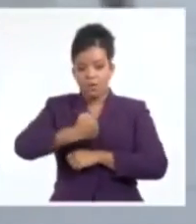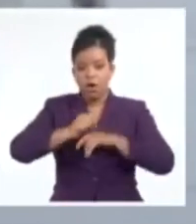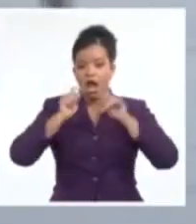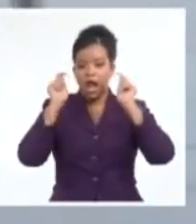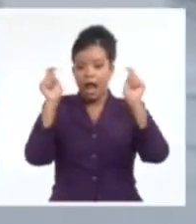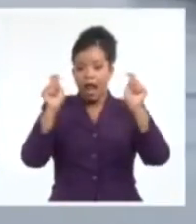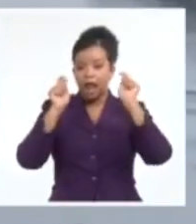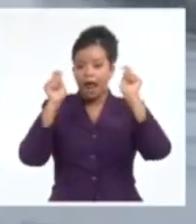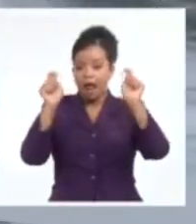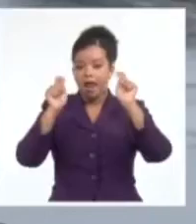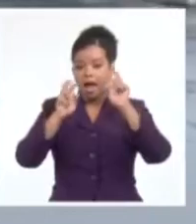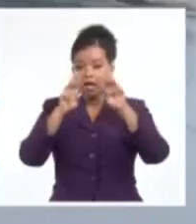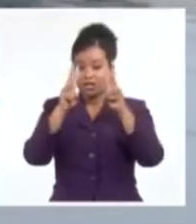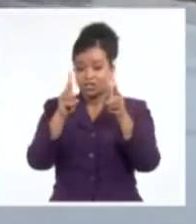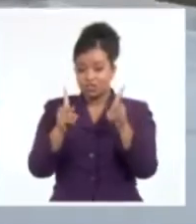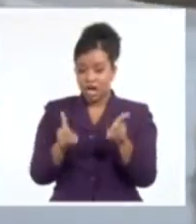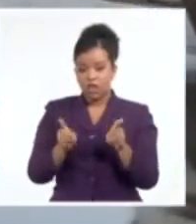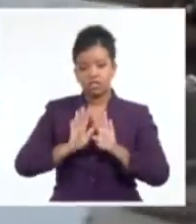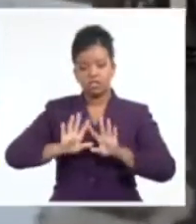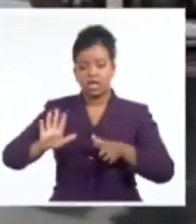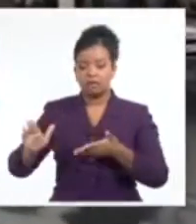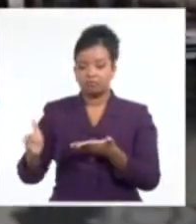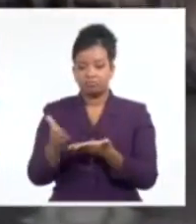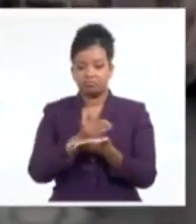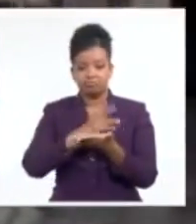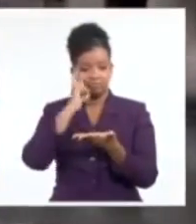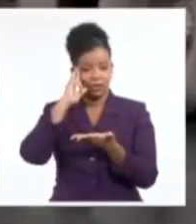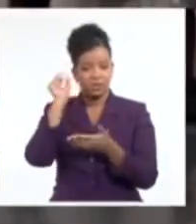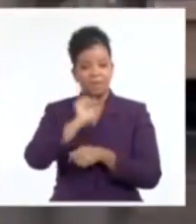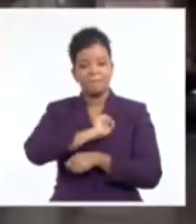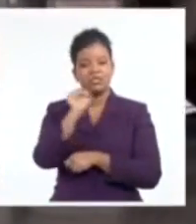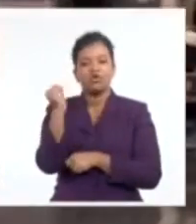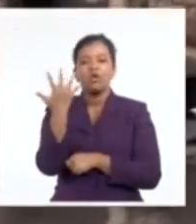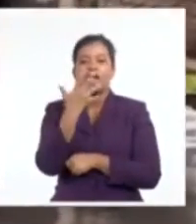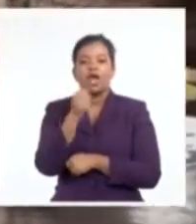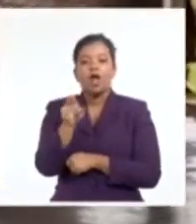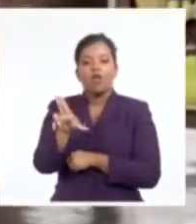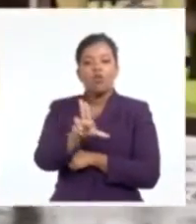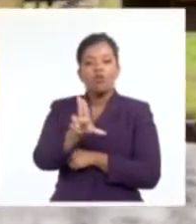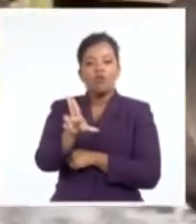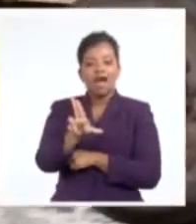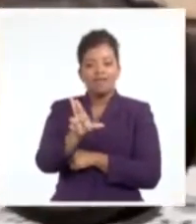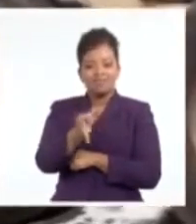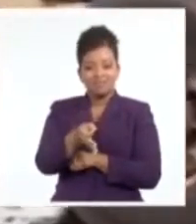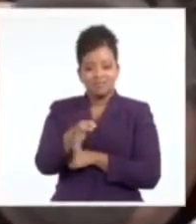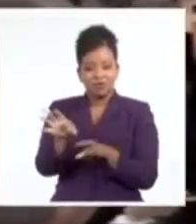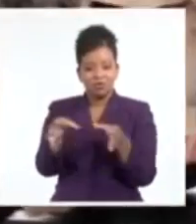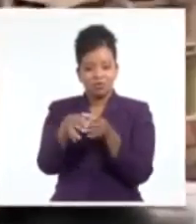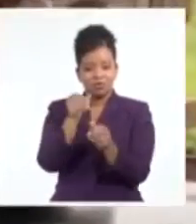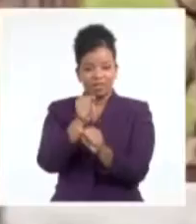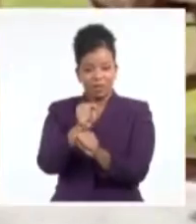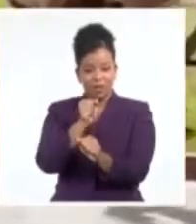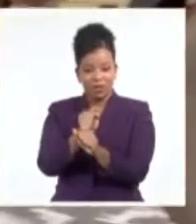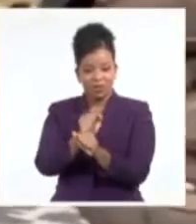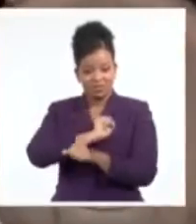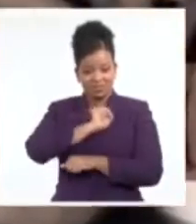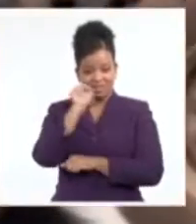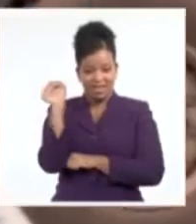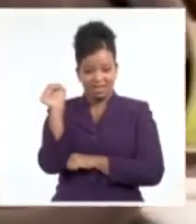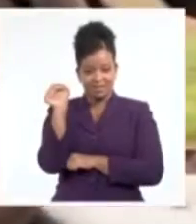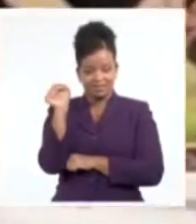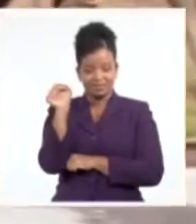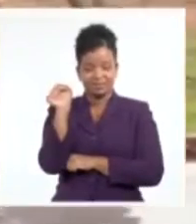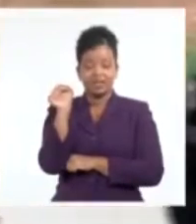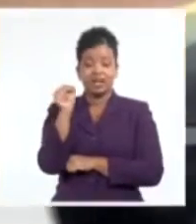los resultados de los comicios que le otorgamos, recordemos, la victoria al líder del Partido de los Trabajadores, Luis Ignacio Lula da Silva. El Tribunal